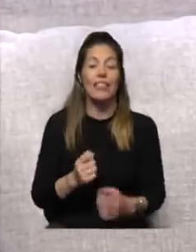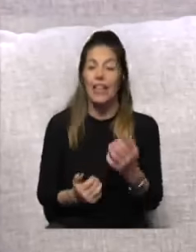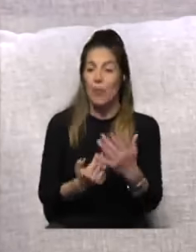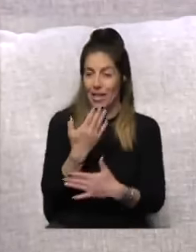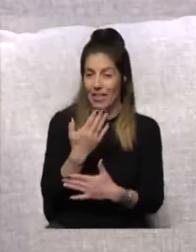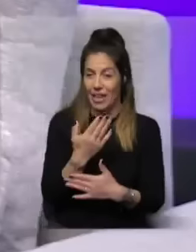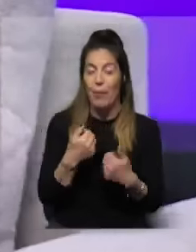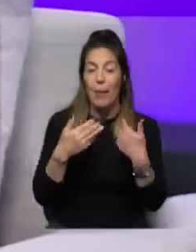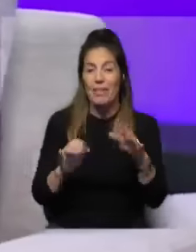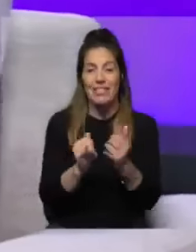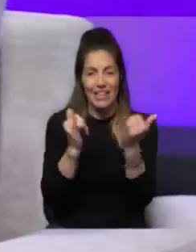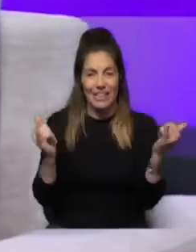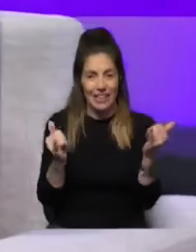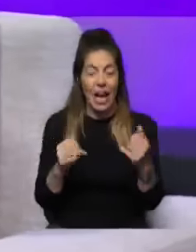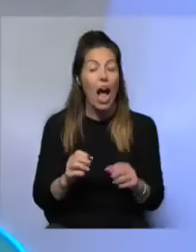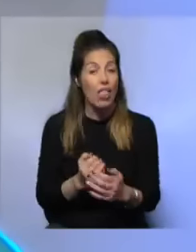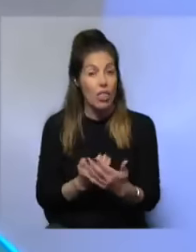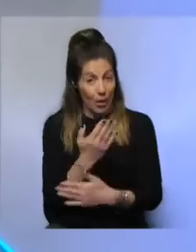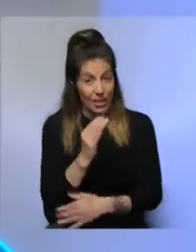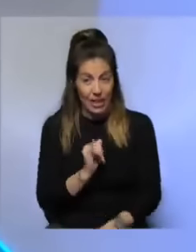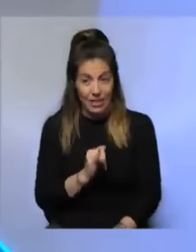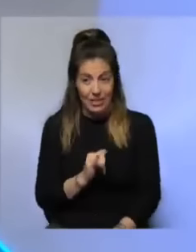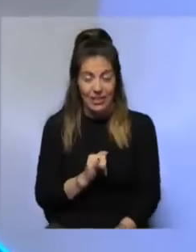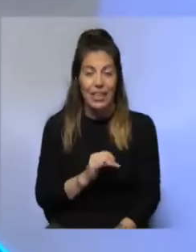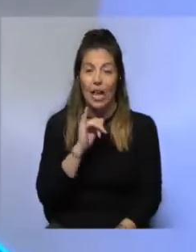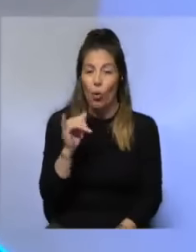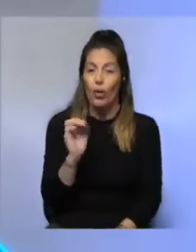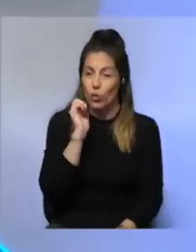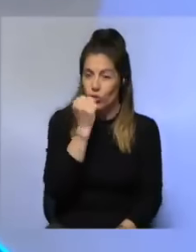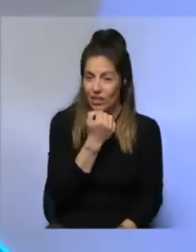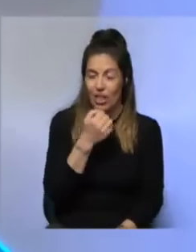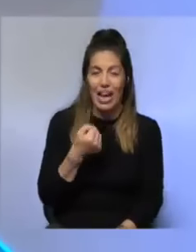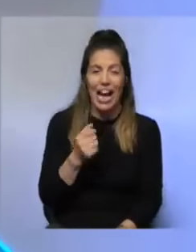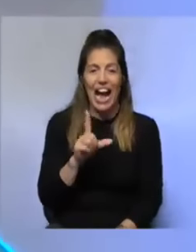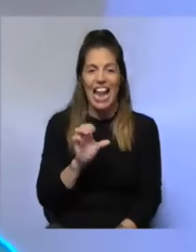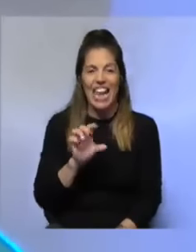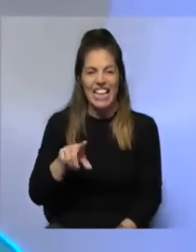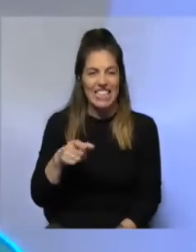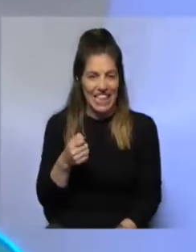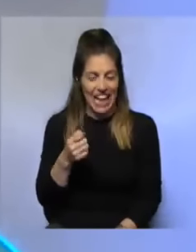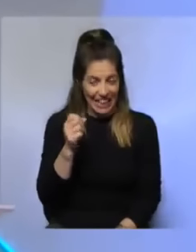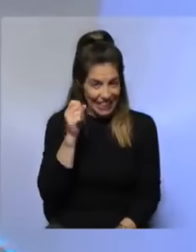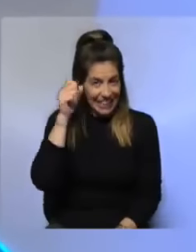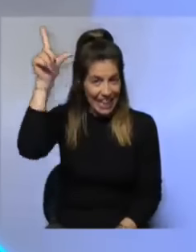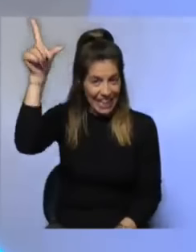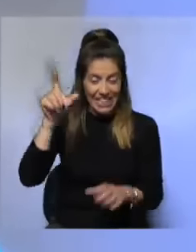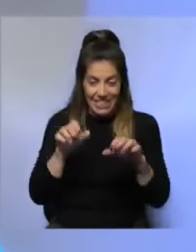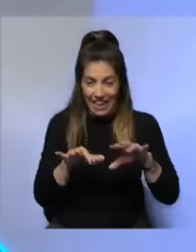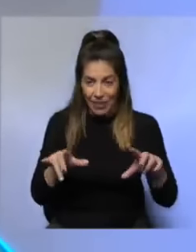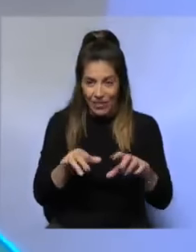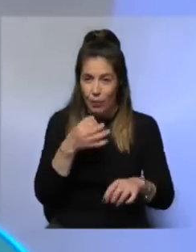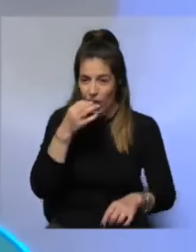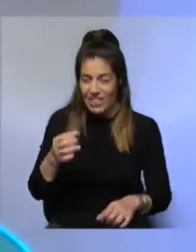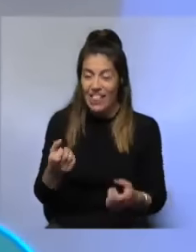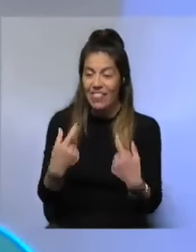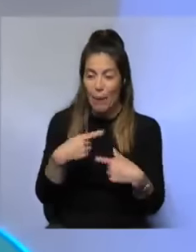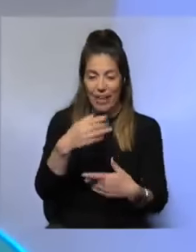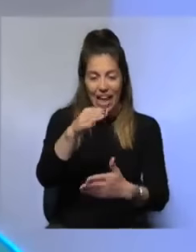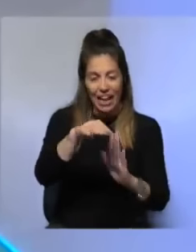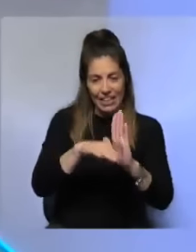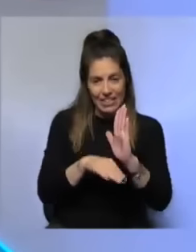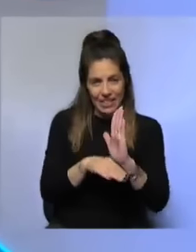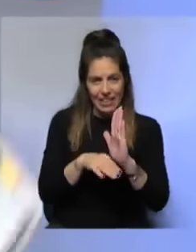Bueno, ¿quieren que les cuente un secreto? Alexa, la inteligencia artificial esa que tenemos, le decís, por ejemplo, Alexa, dame la receta de dulce de leche.